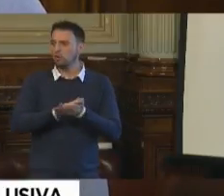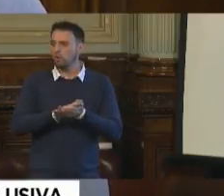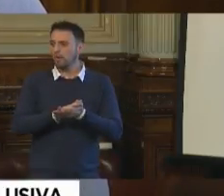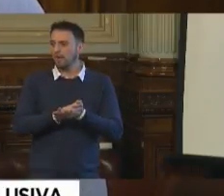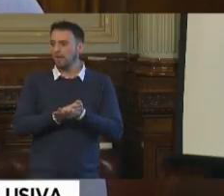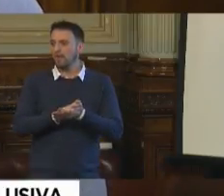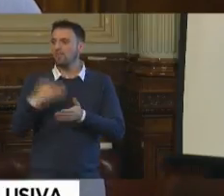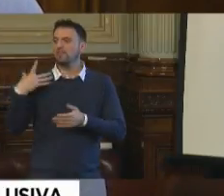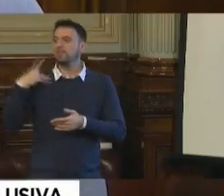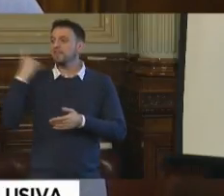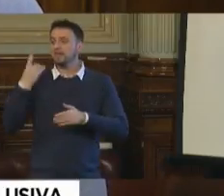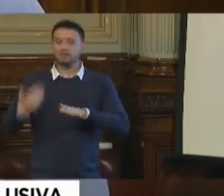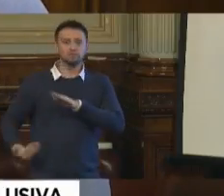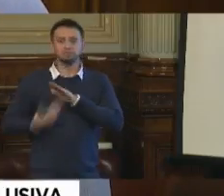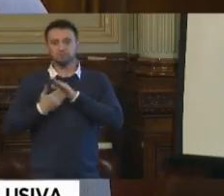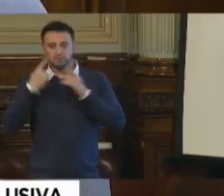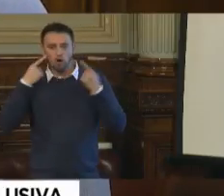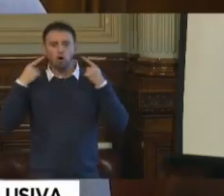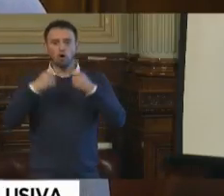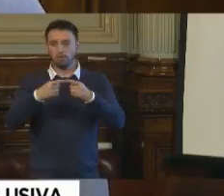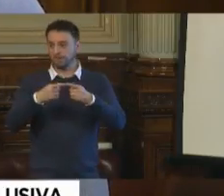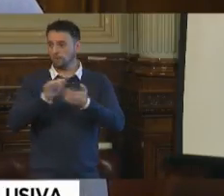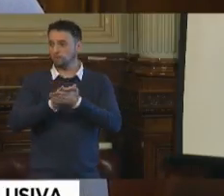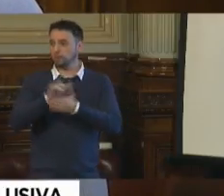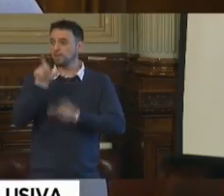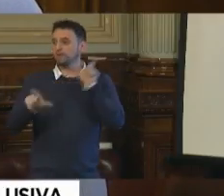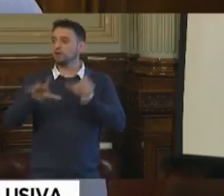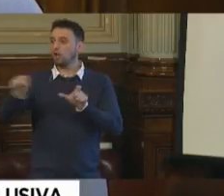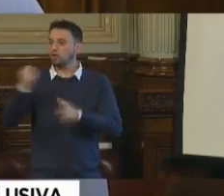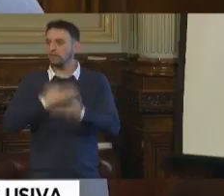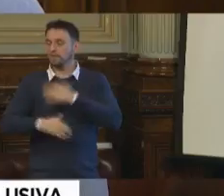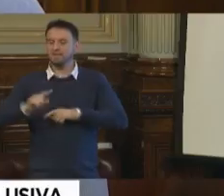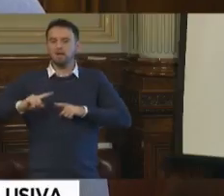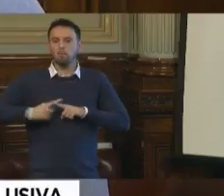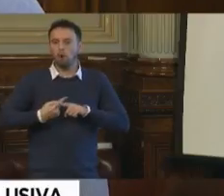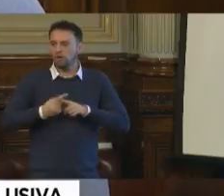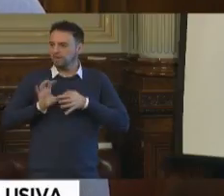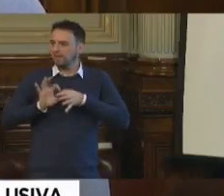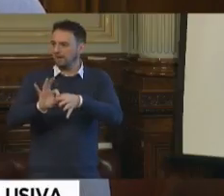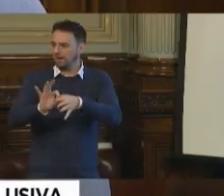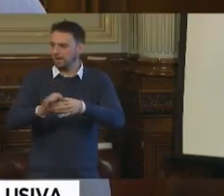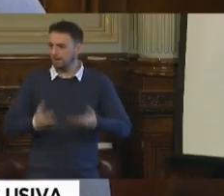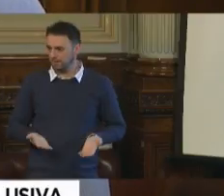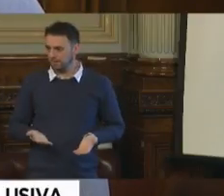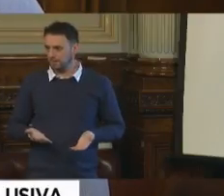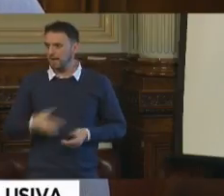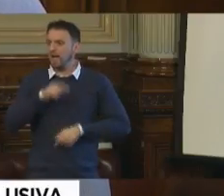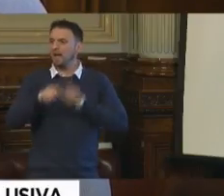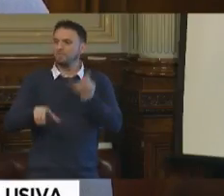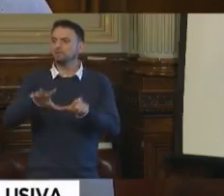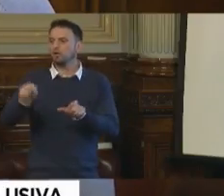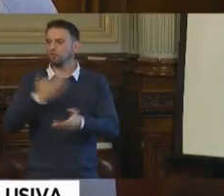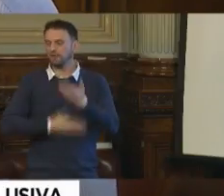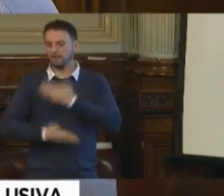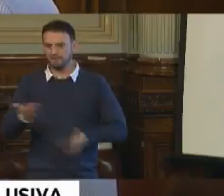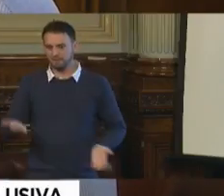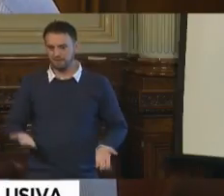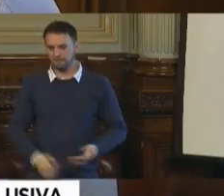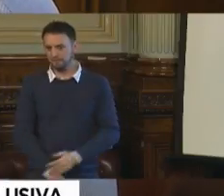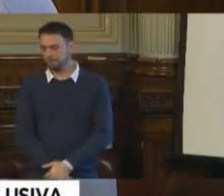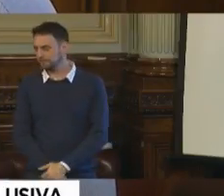de cuál es la dirección y el rumbo que deben seguir las políticas que afectan a las personas con